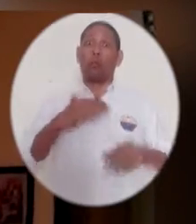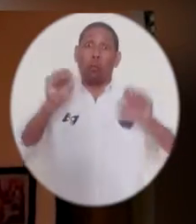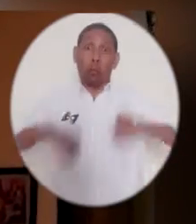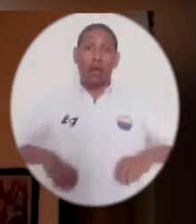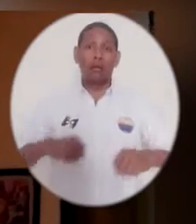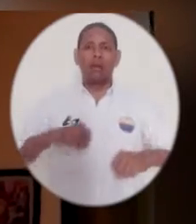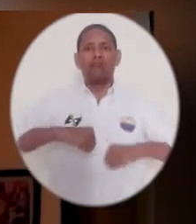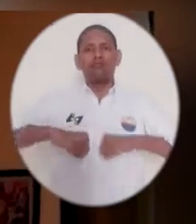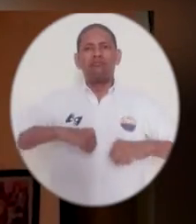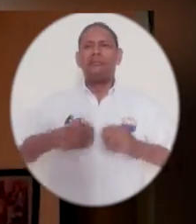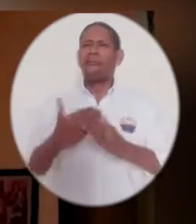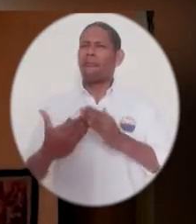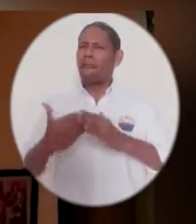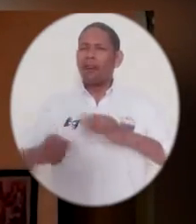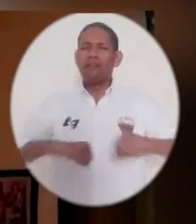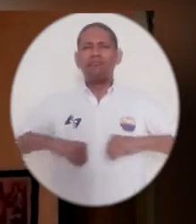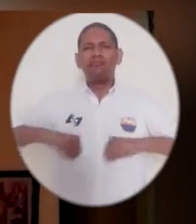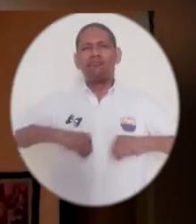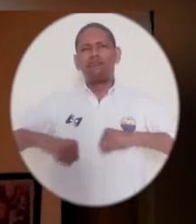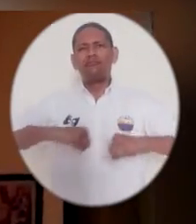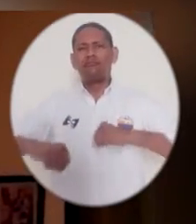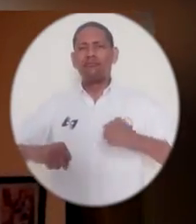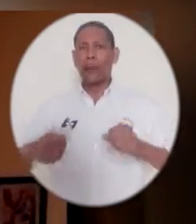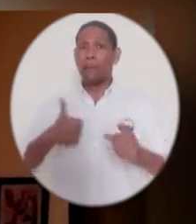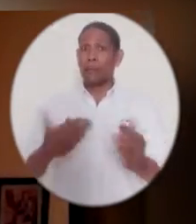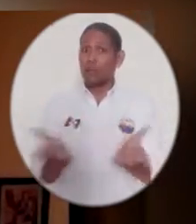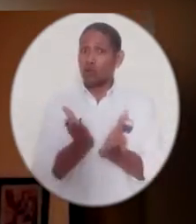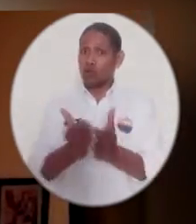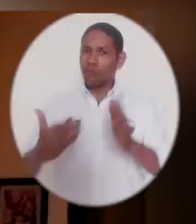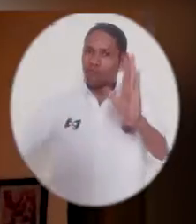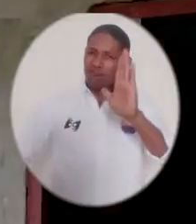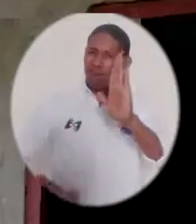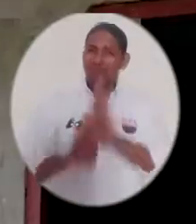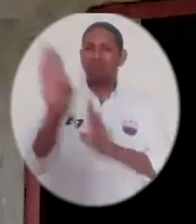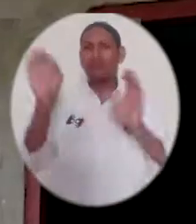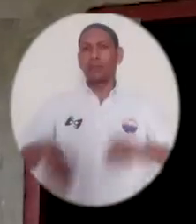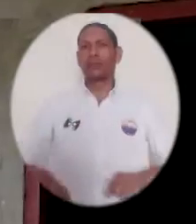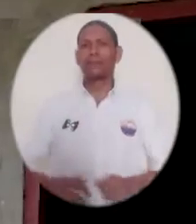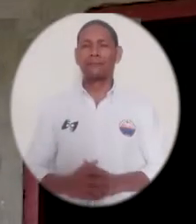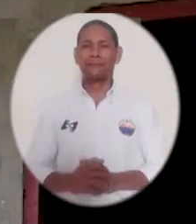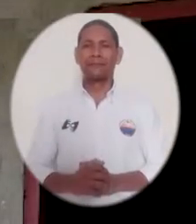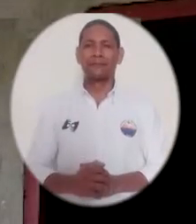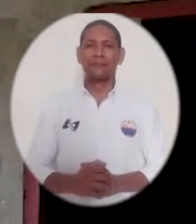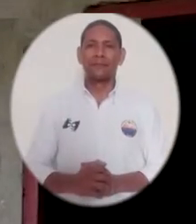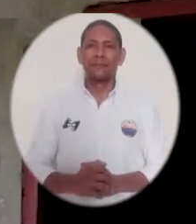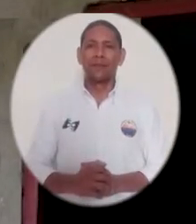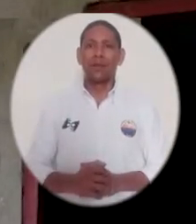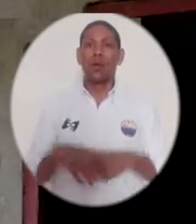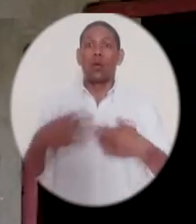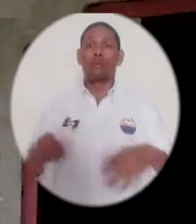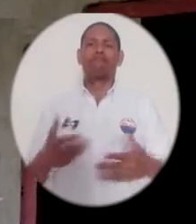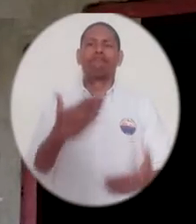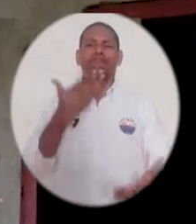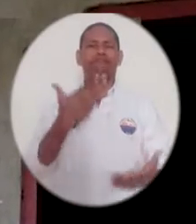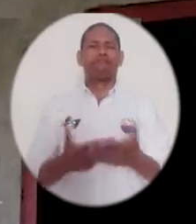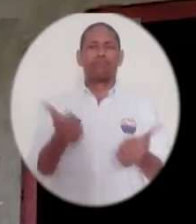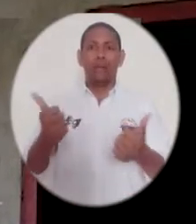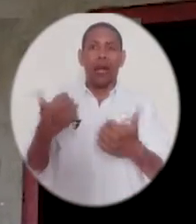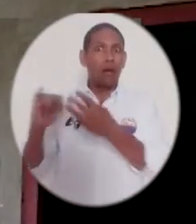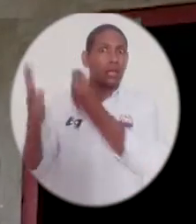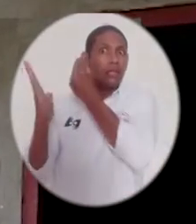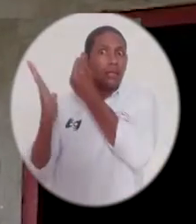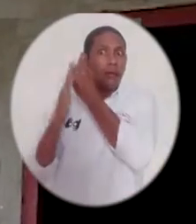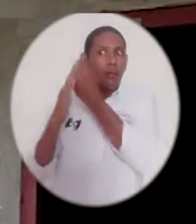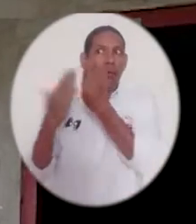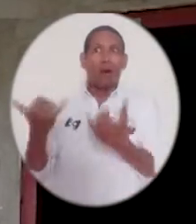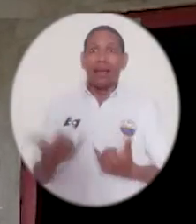desarrollar con más facilidad mis actividades y poder sacar mi semestre adelante. He tenido problemas para recibir mis clases, entre eso los talleres de la prueba de